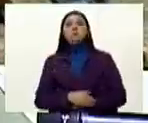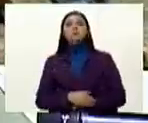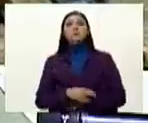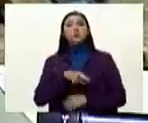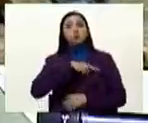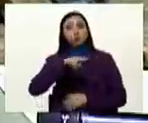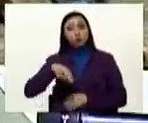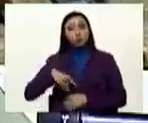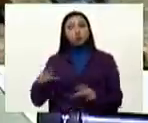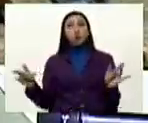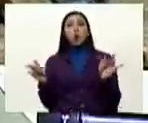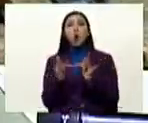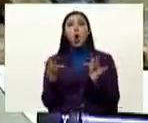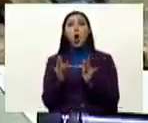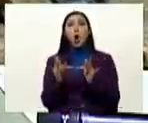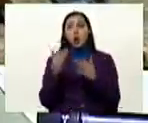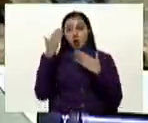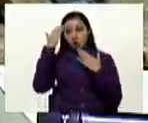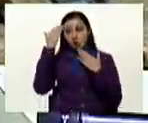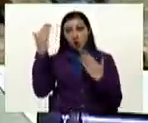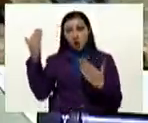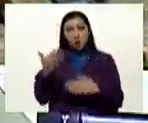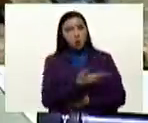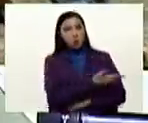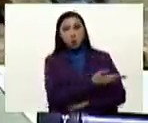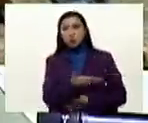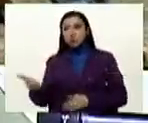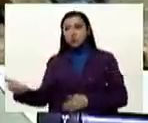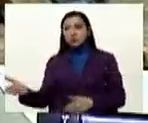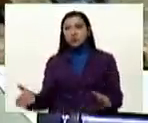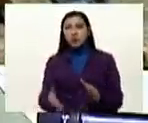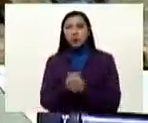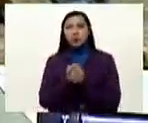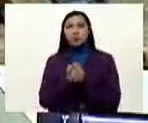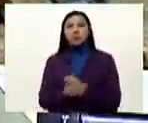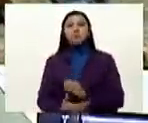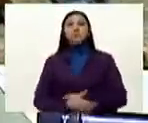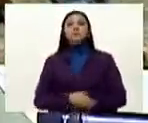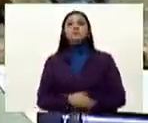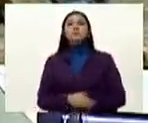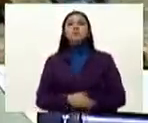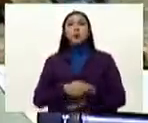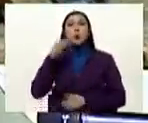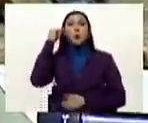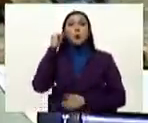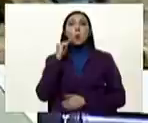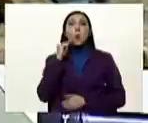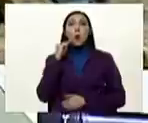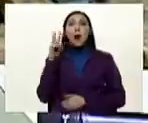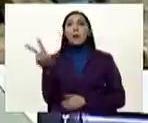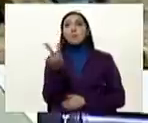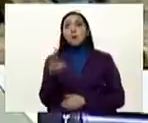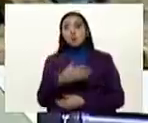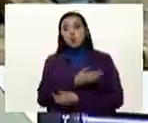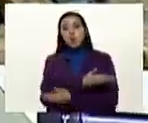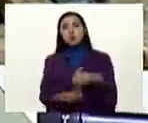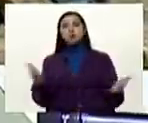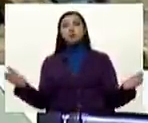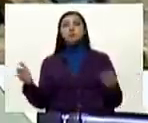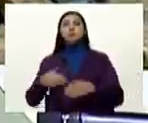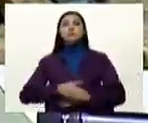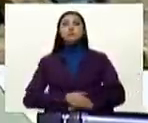conectando. Mi saludo solidario y bolivariano, desde Venezuela,